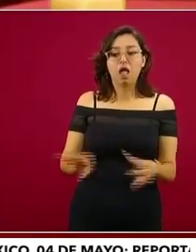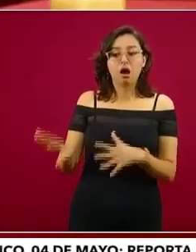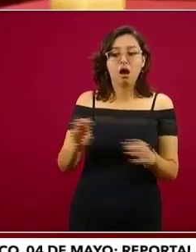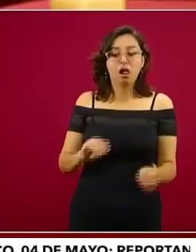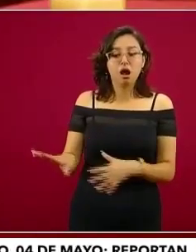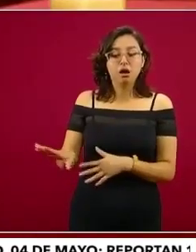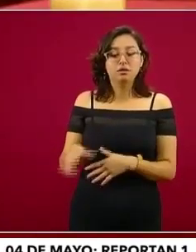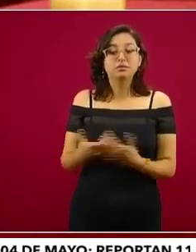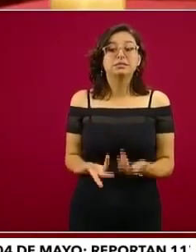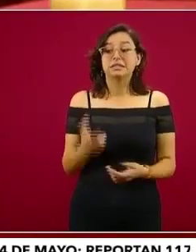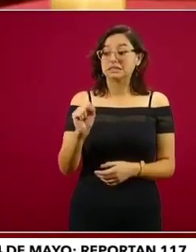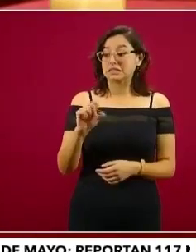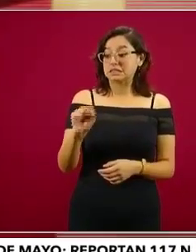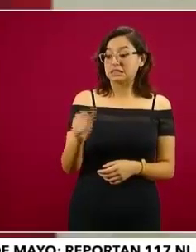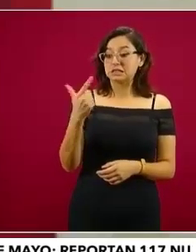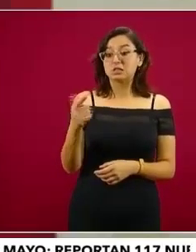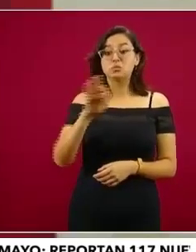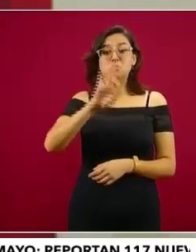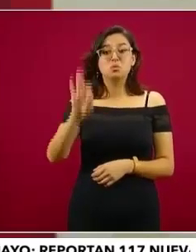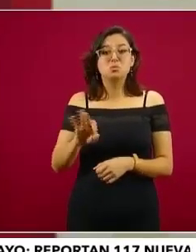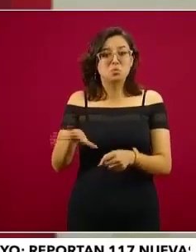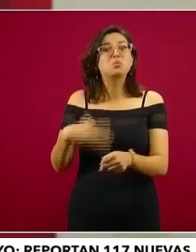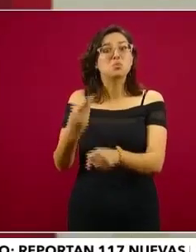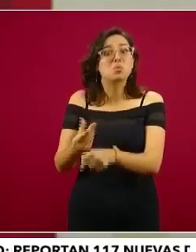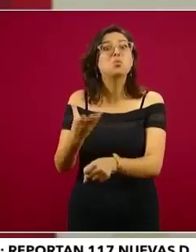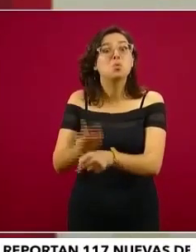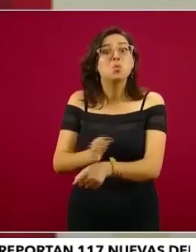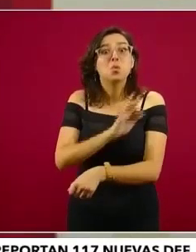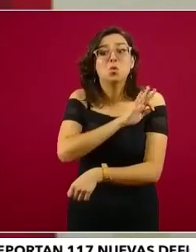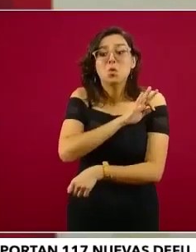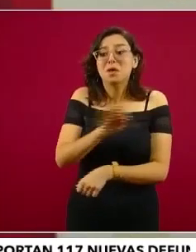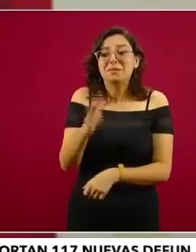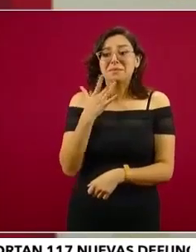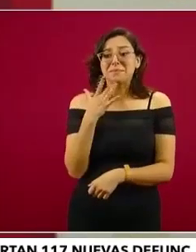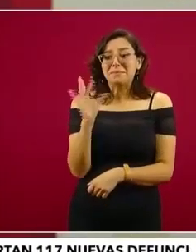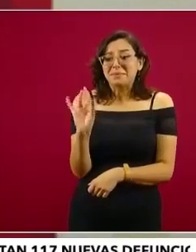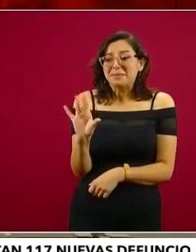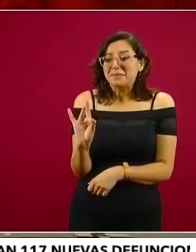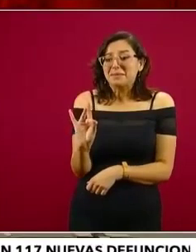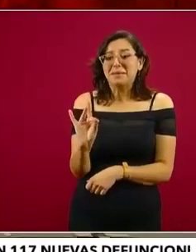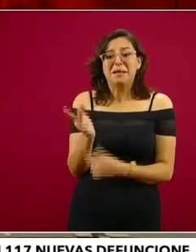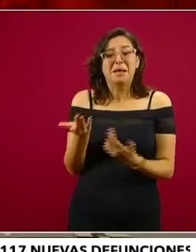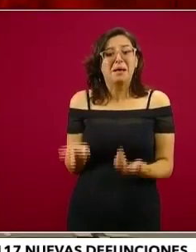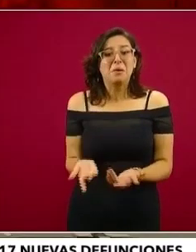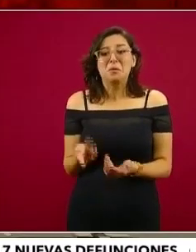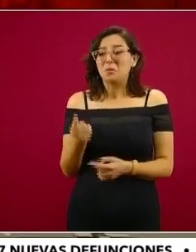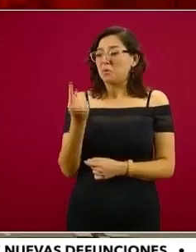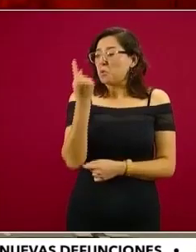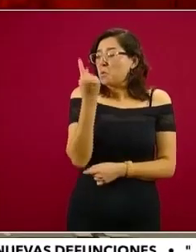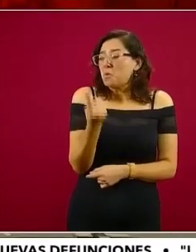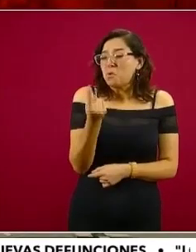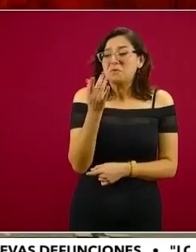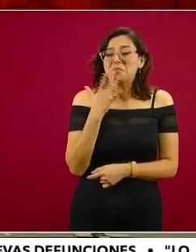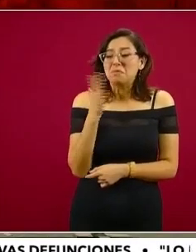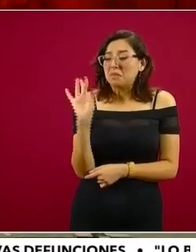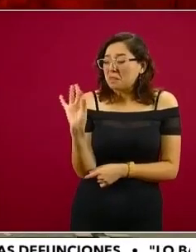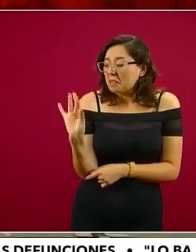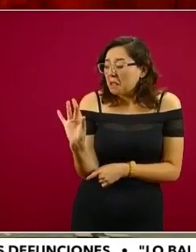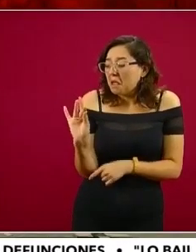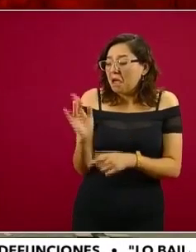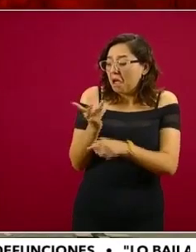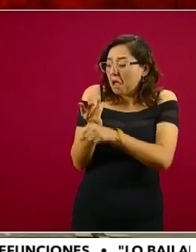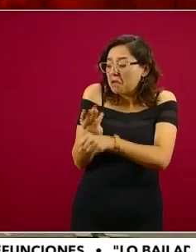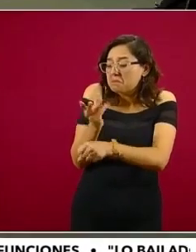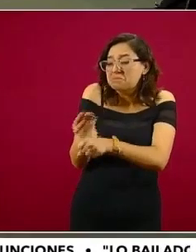del 67% de ellos eran reparables y había que cambiarles un foquito, una palanquita, un